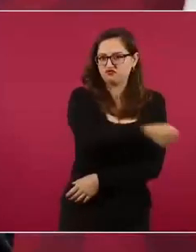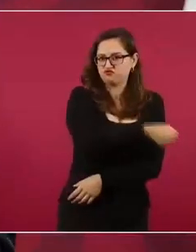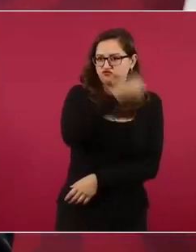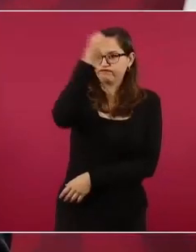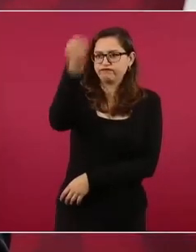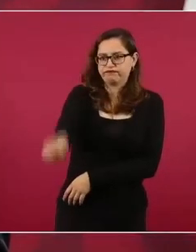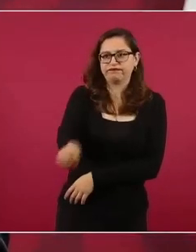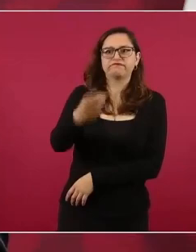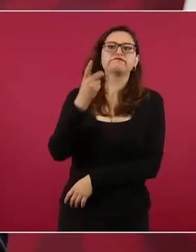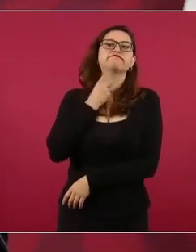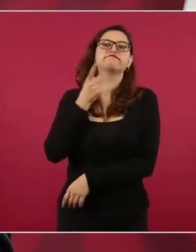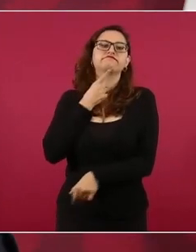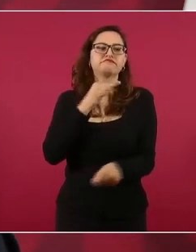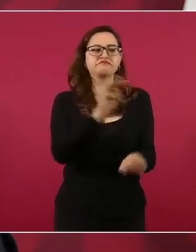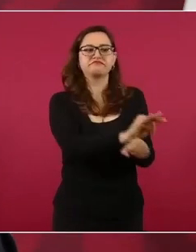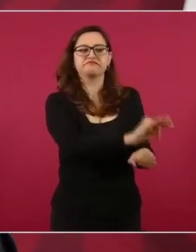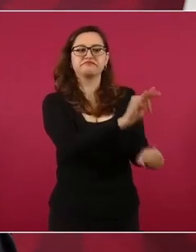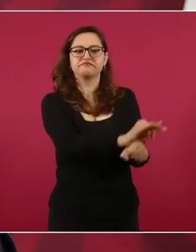incondicionales